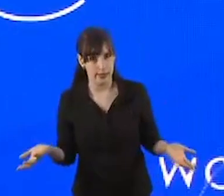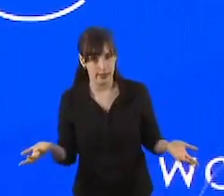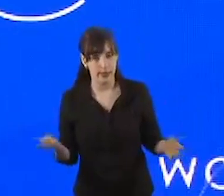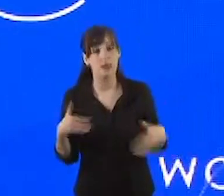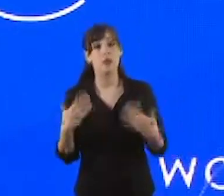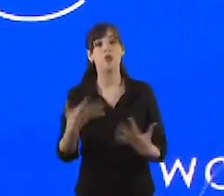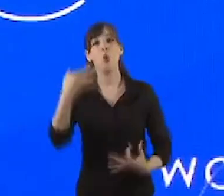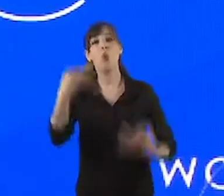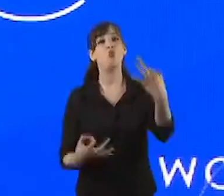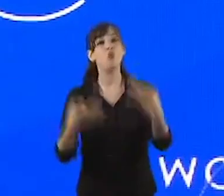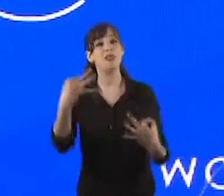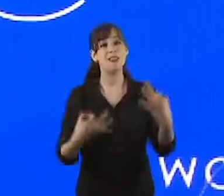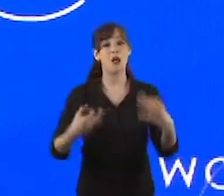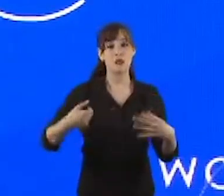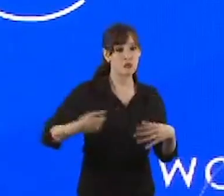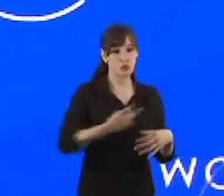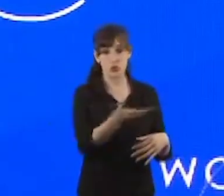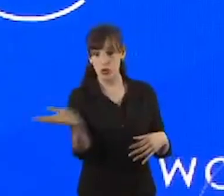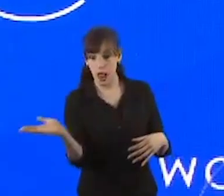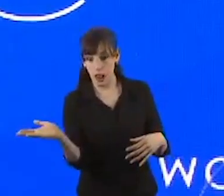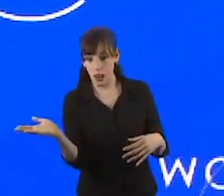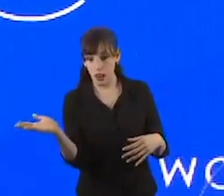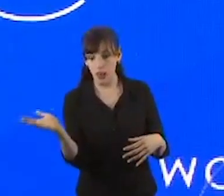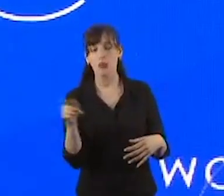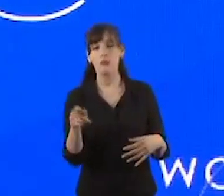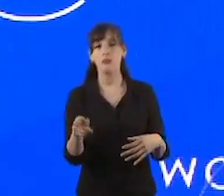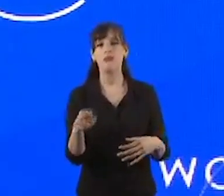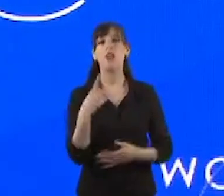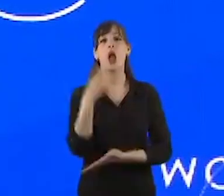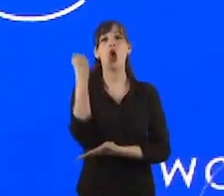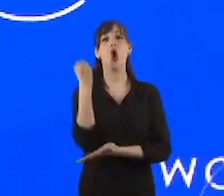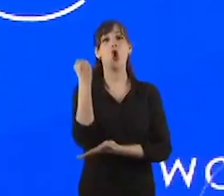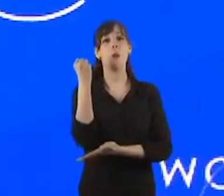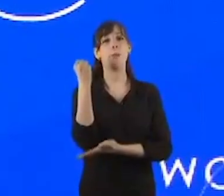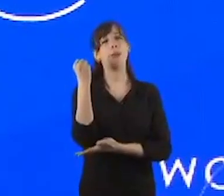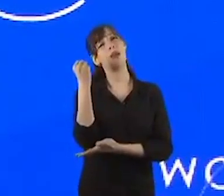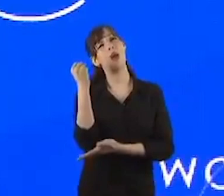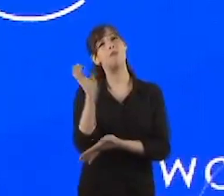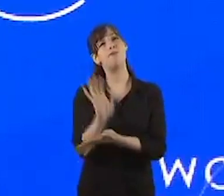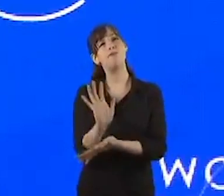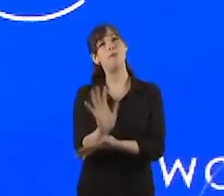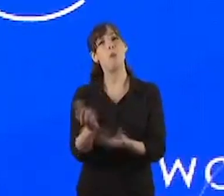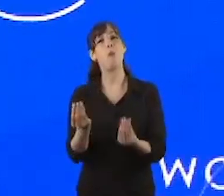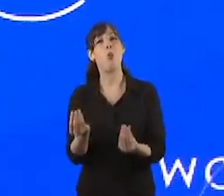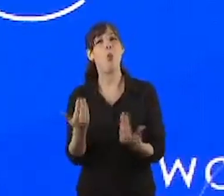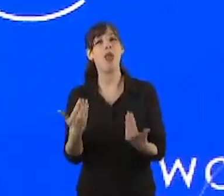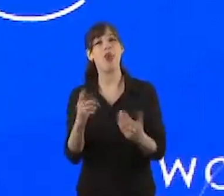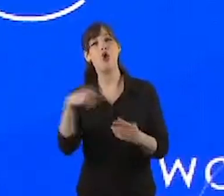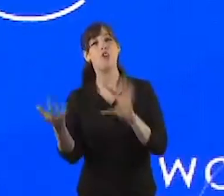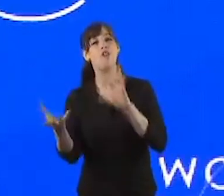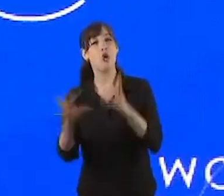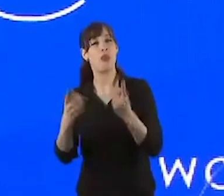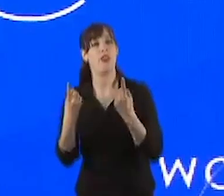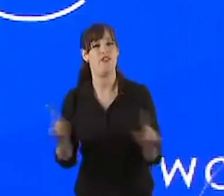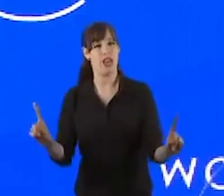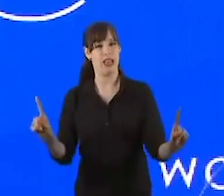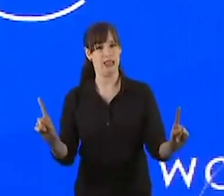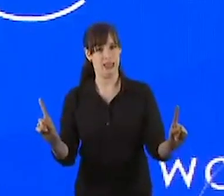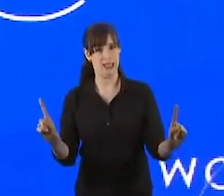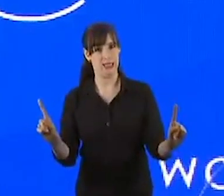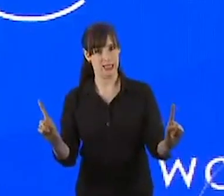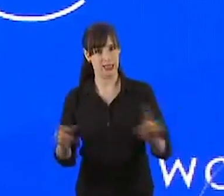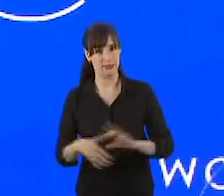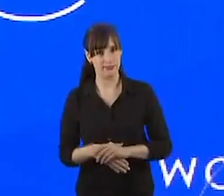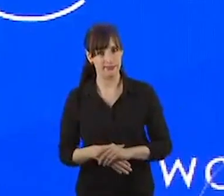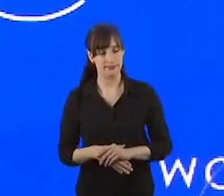social parten de la idea de que el conjunto de la economía es una torta que se puede repartir de una manera distinta. Pero esa torta no